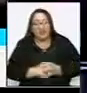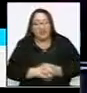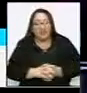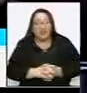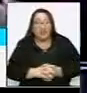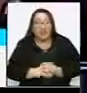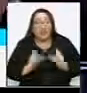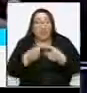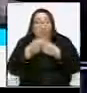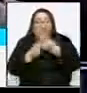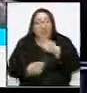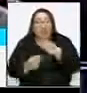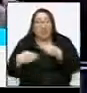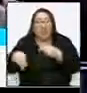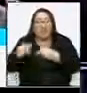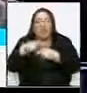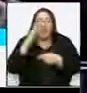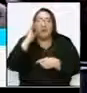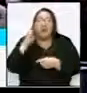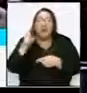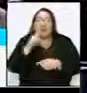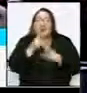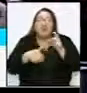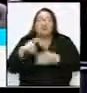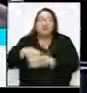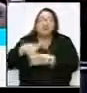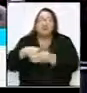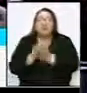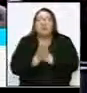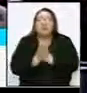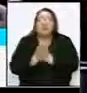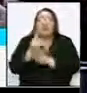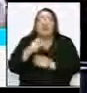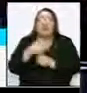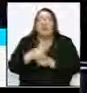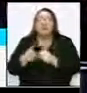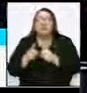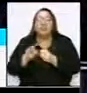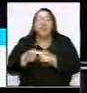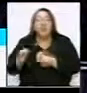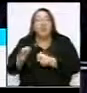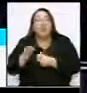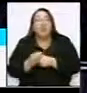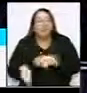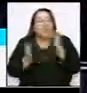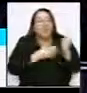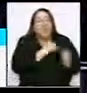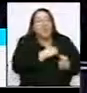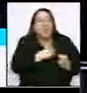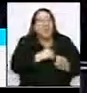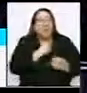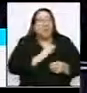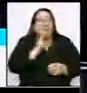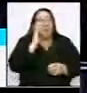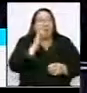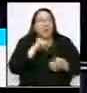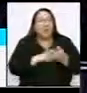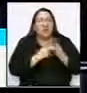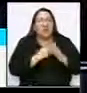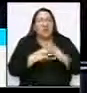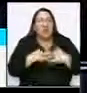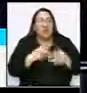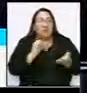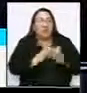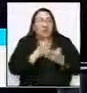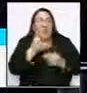Los congresistas tienen el mandato de sus electores en cada distrito electoral y el Ejecutivo tiene el mandato establecido en